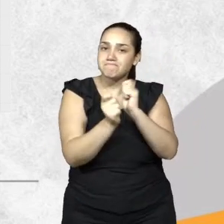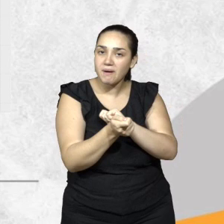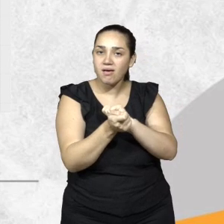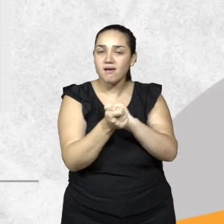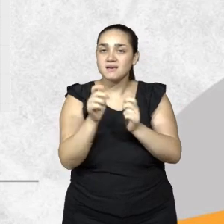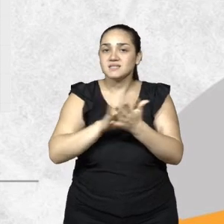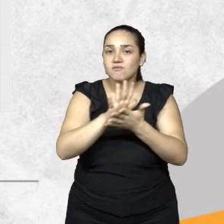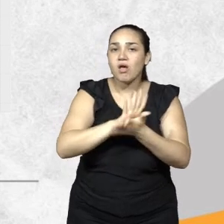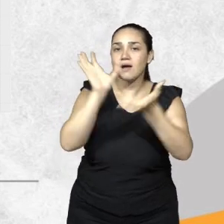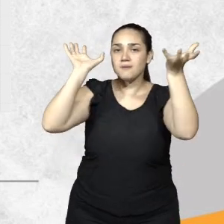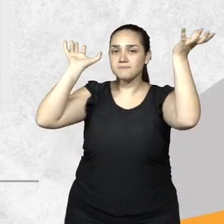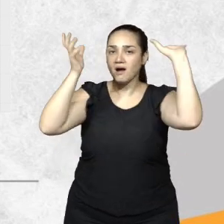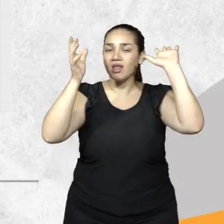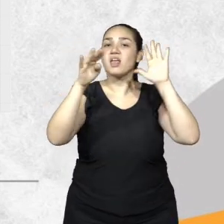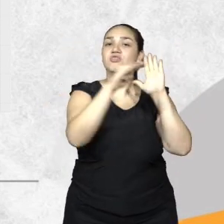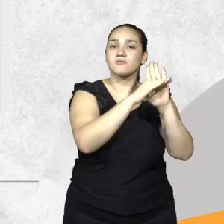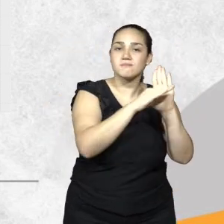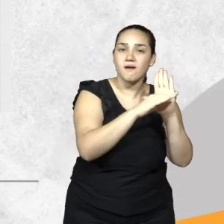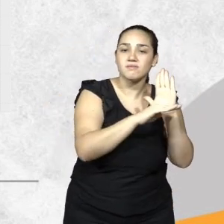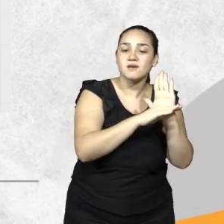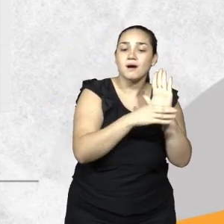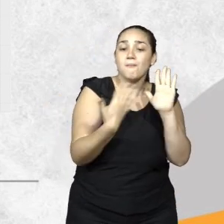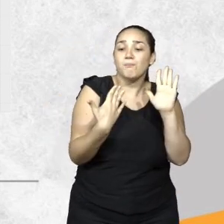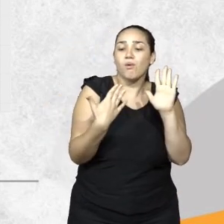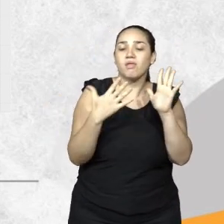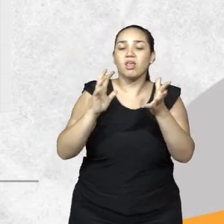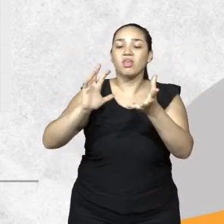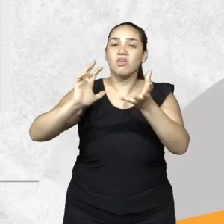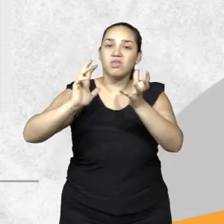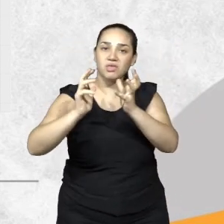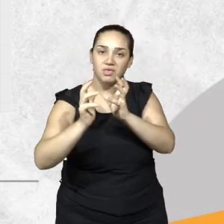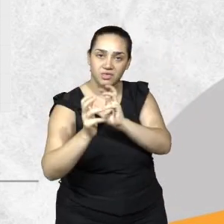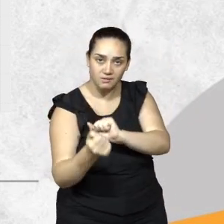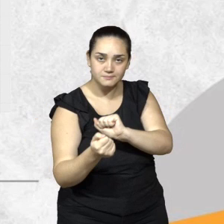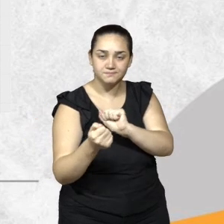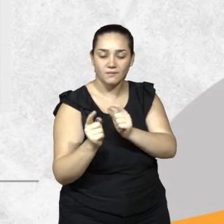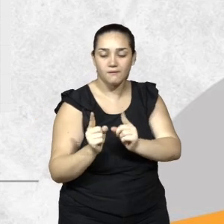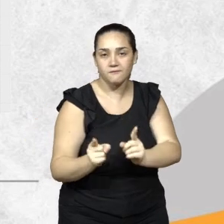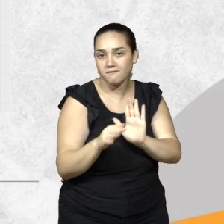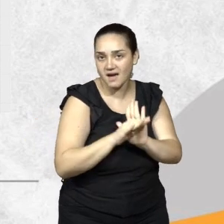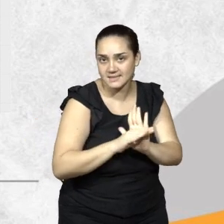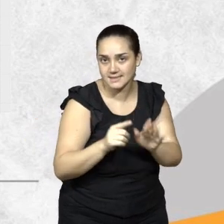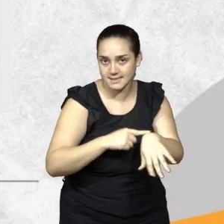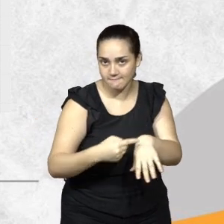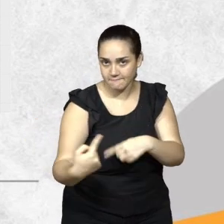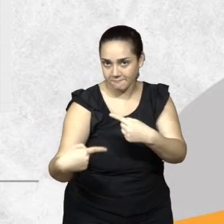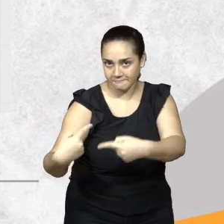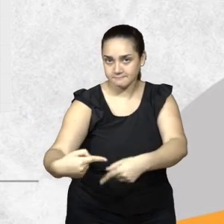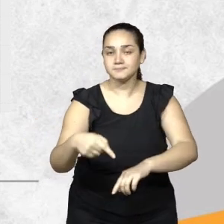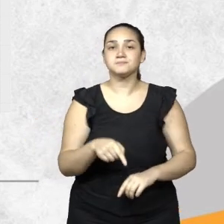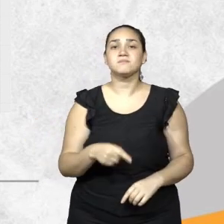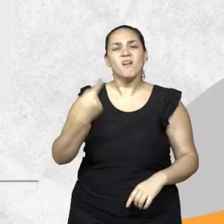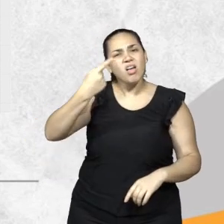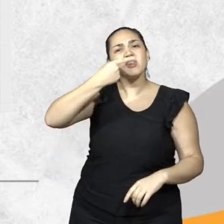medio ambiente y la normativa que pudiera afectarlas en el transcurso de su vigencia. Este es un voto muy interesante